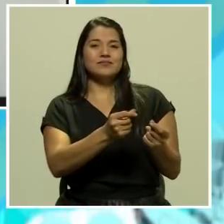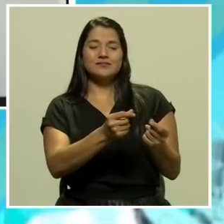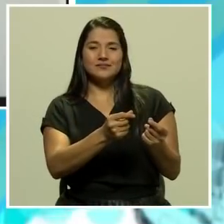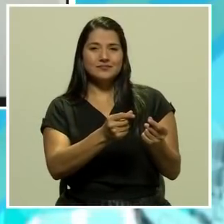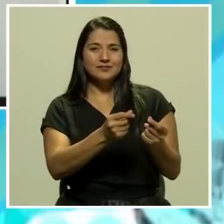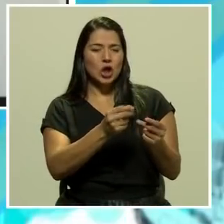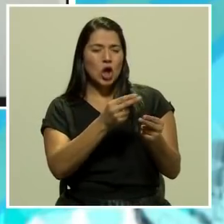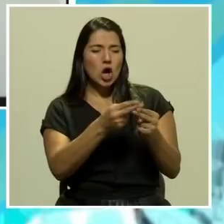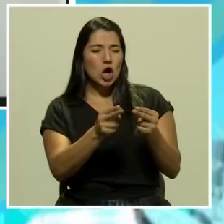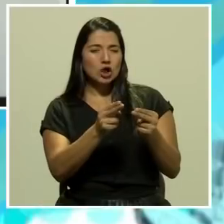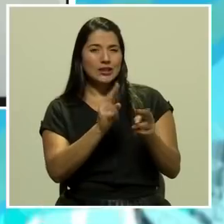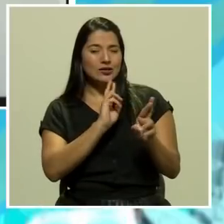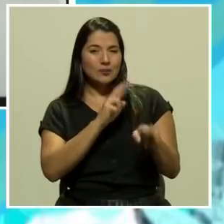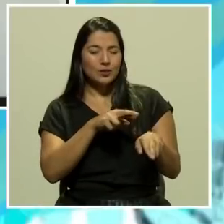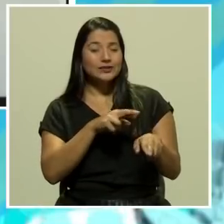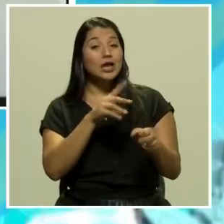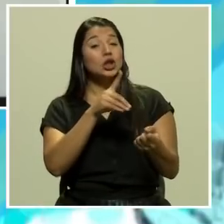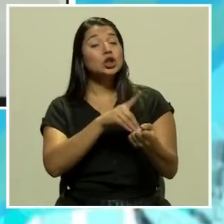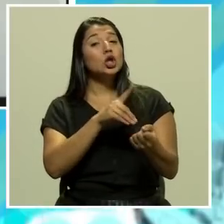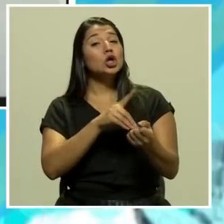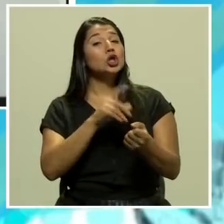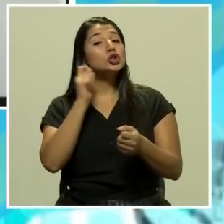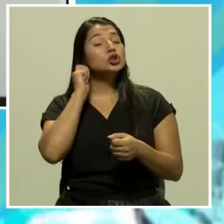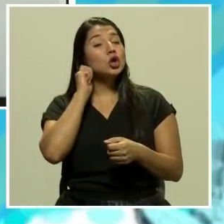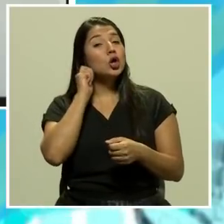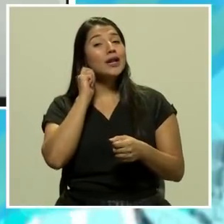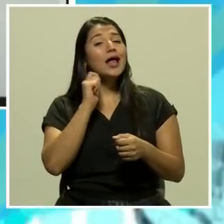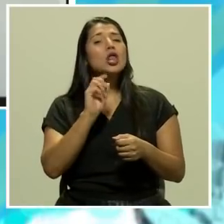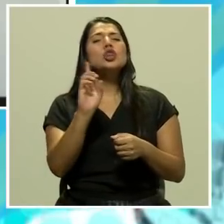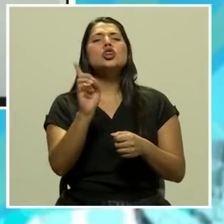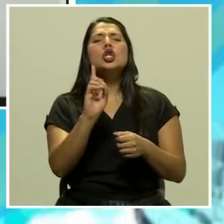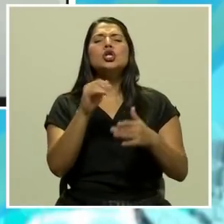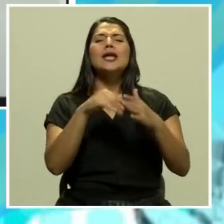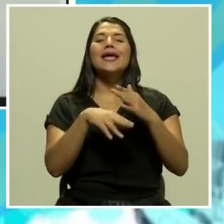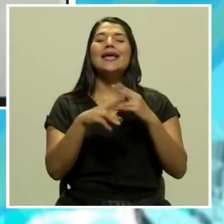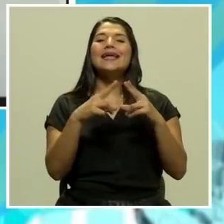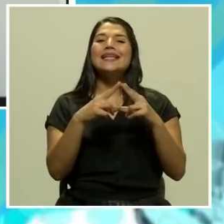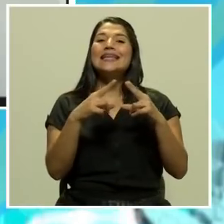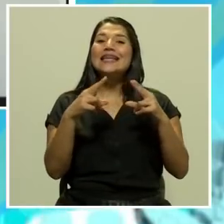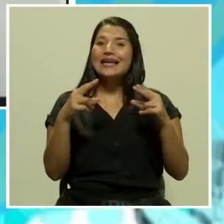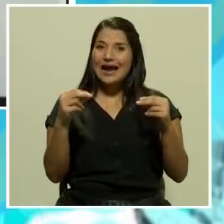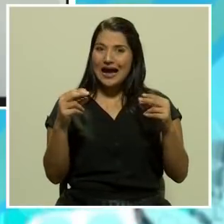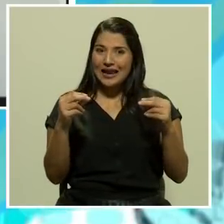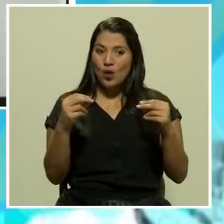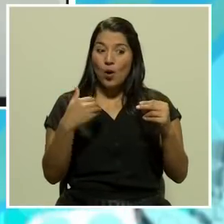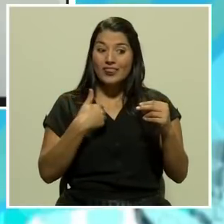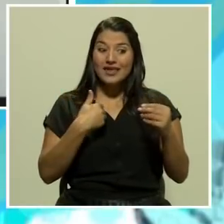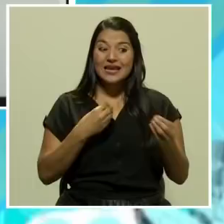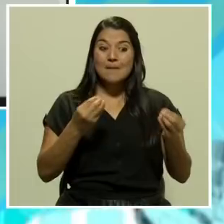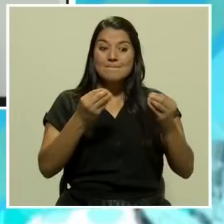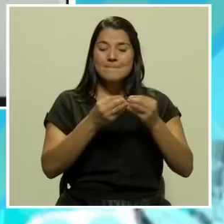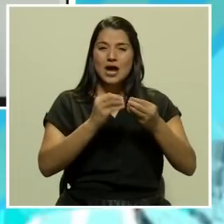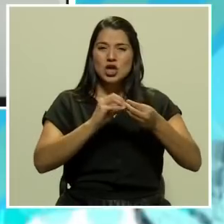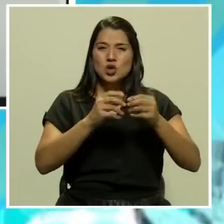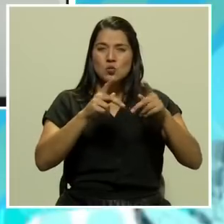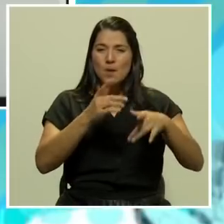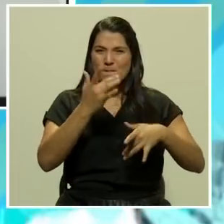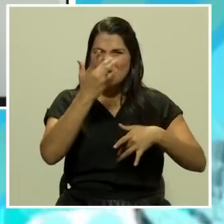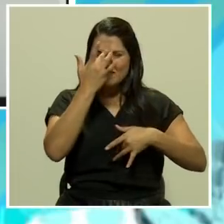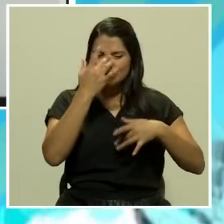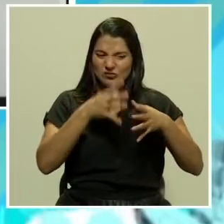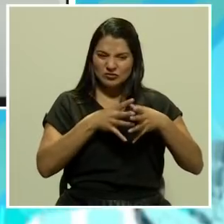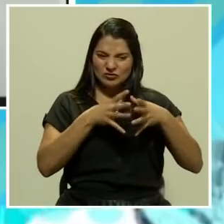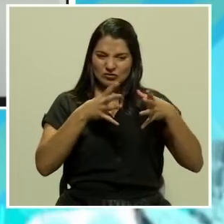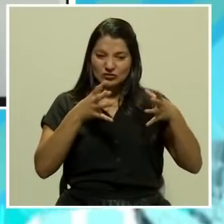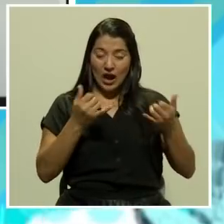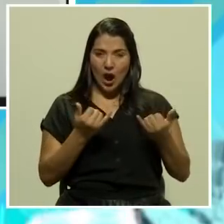muy concreta. Doctora, ¿en qué puntos de Nicaragua el brote es más fuerte y más intenso en